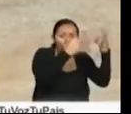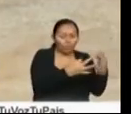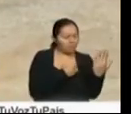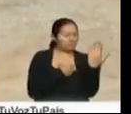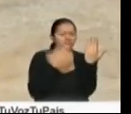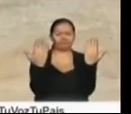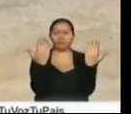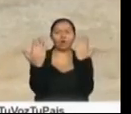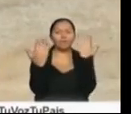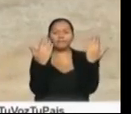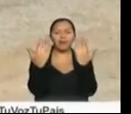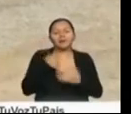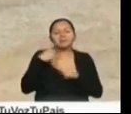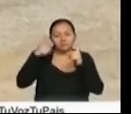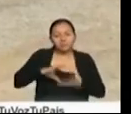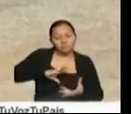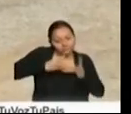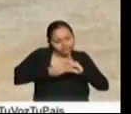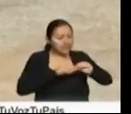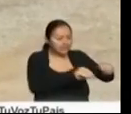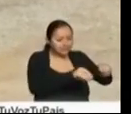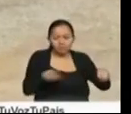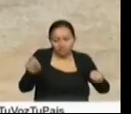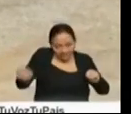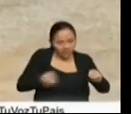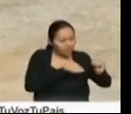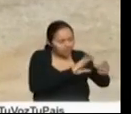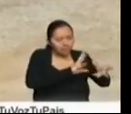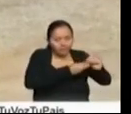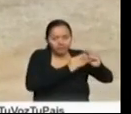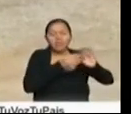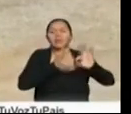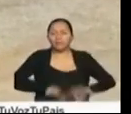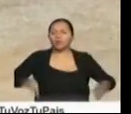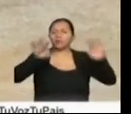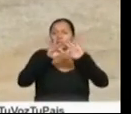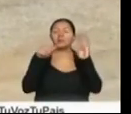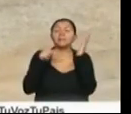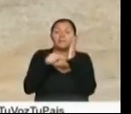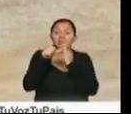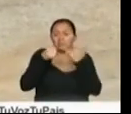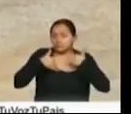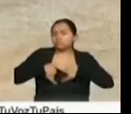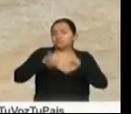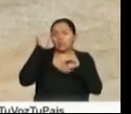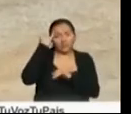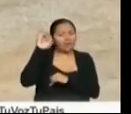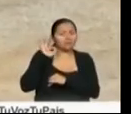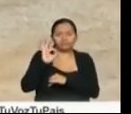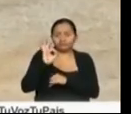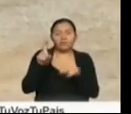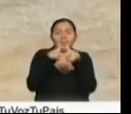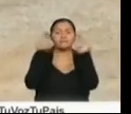empresa puedan ser adaptadas puedan seguir incentivando se es muy importante que el ministerio siga trabajando para que las